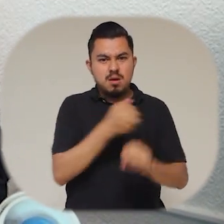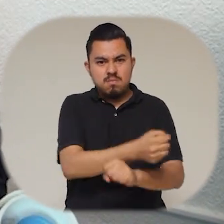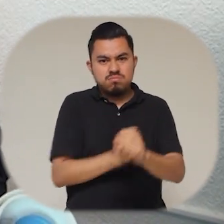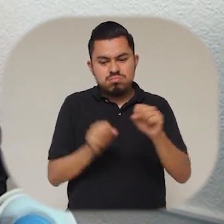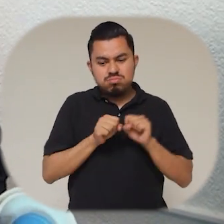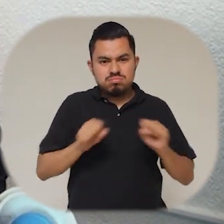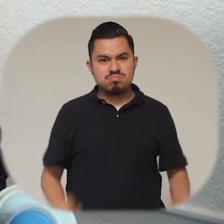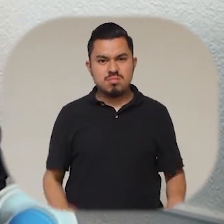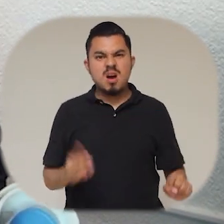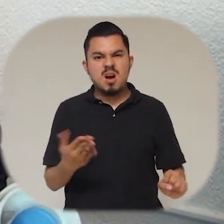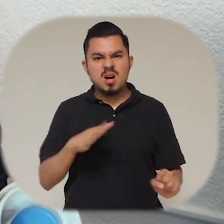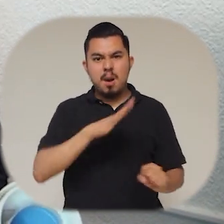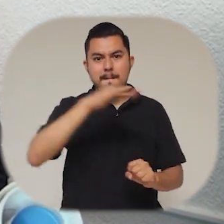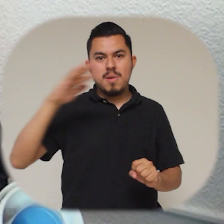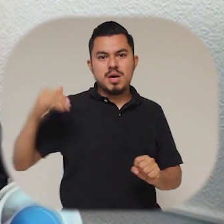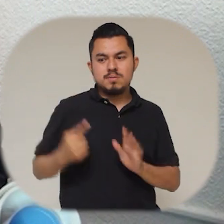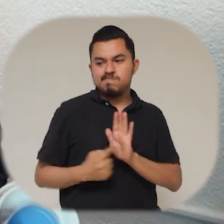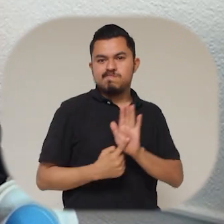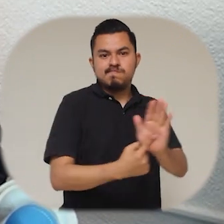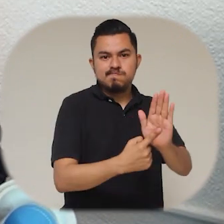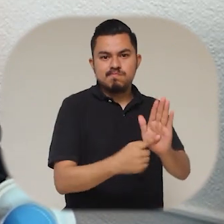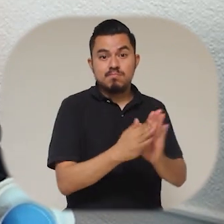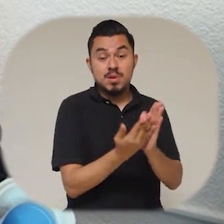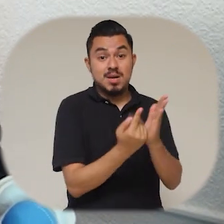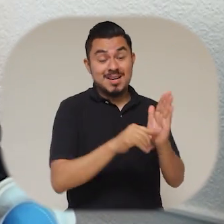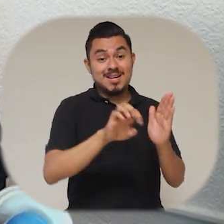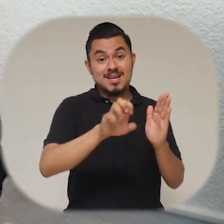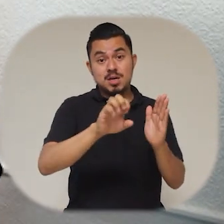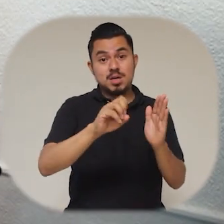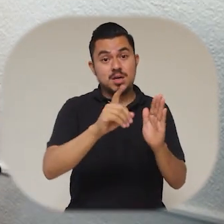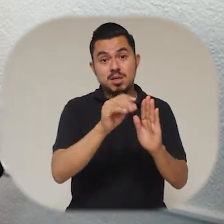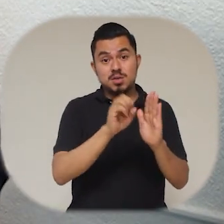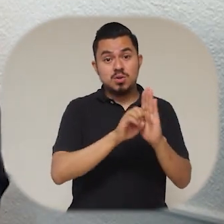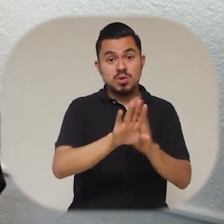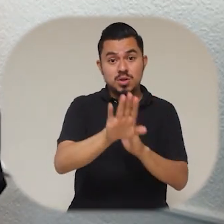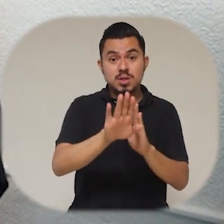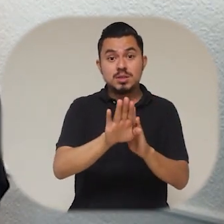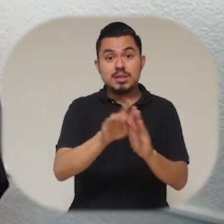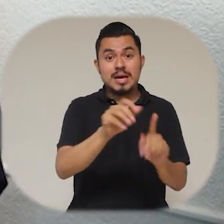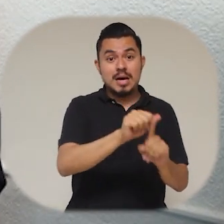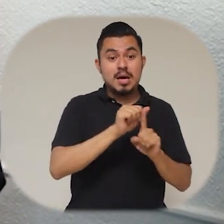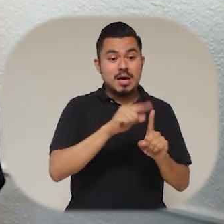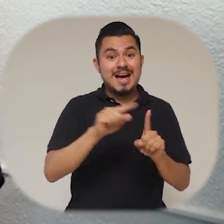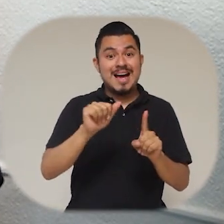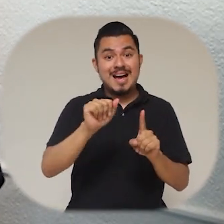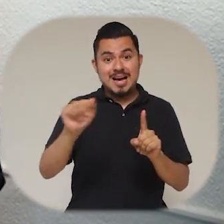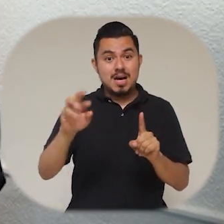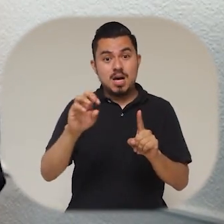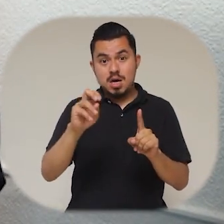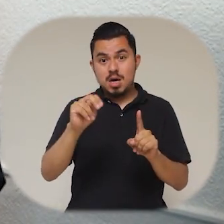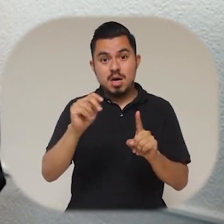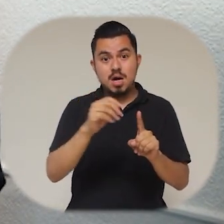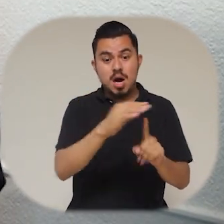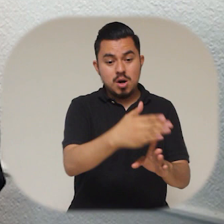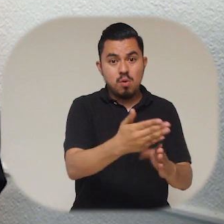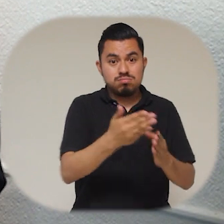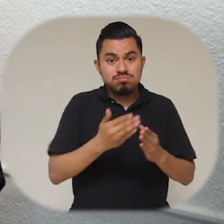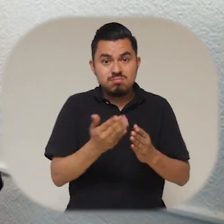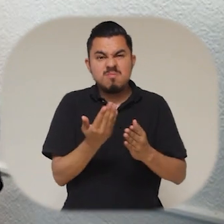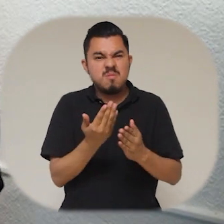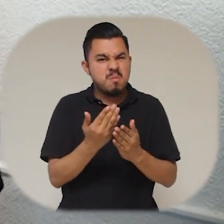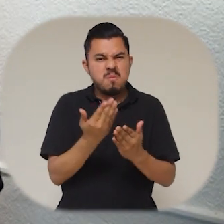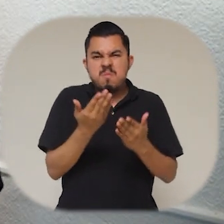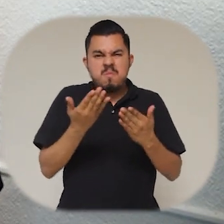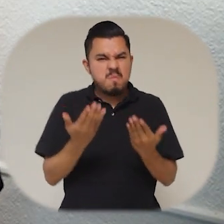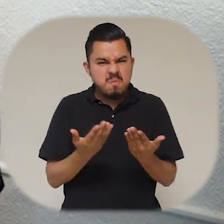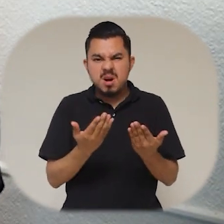el sacerdocio por derecho perpetuo. Así consagrarás a Aarón y a sus hijos. Así que estos sacerdotes,